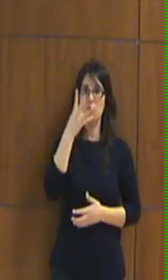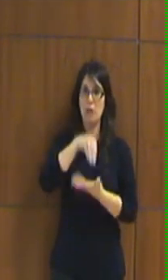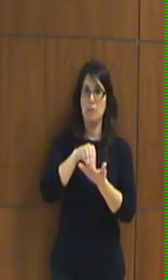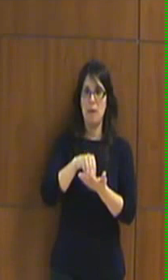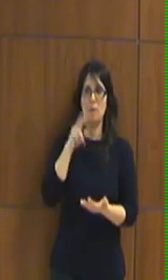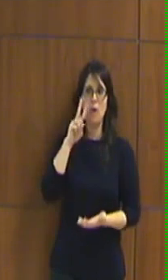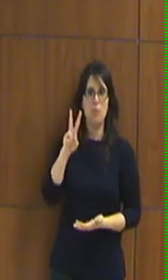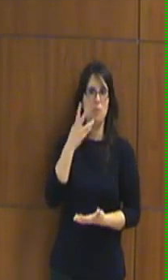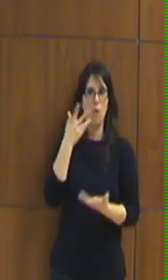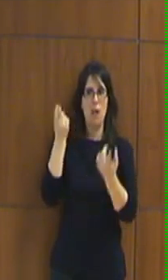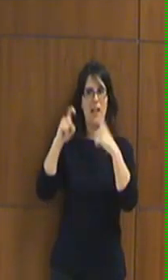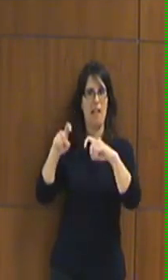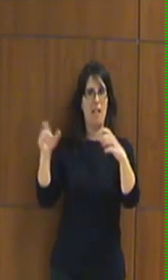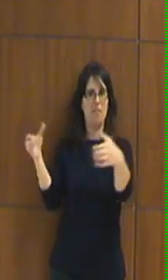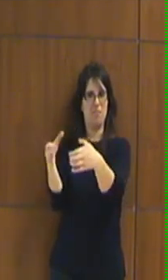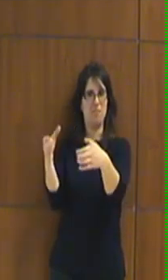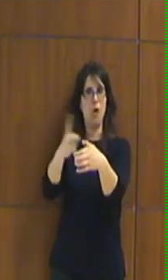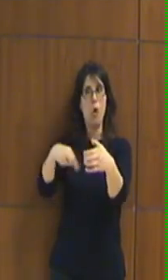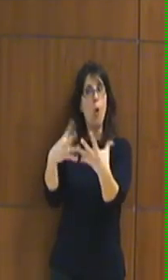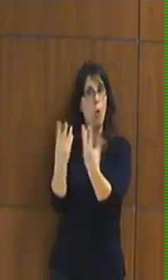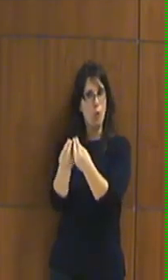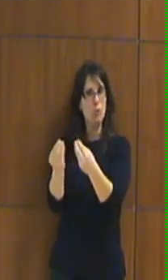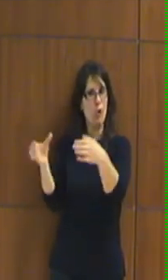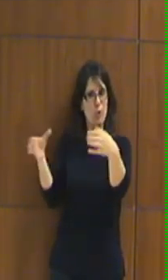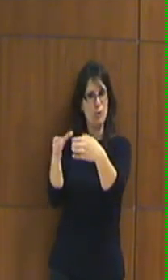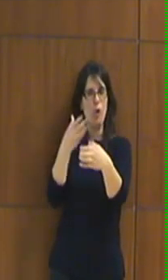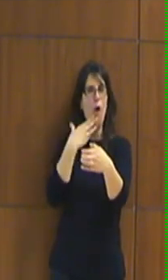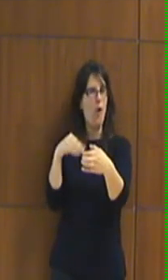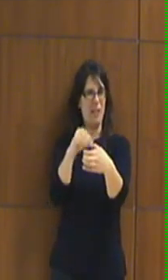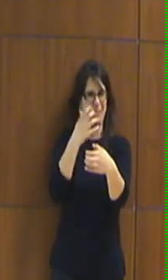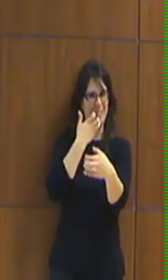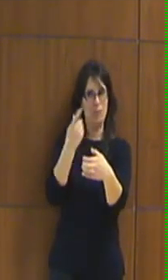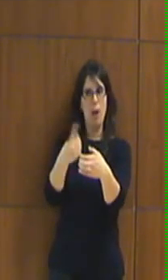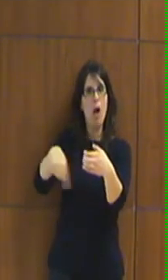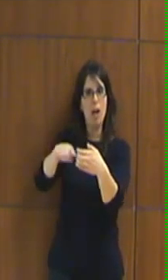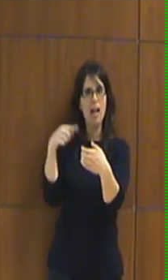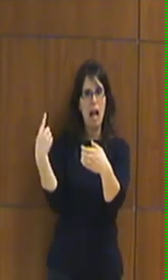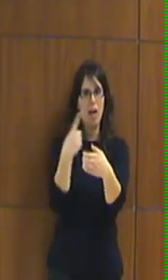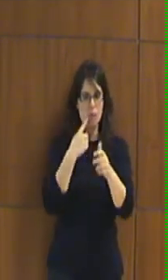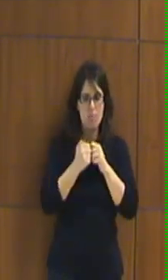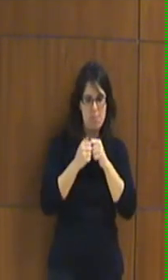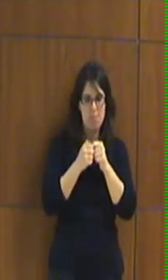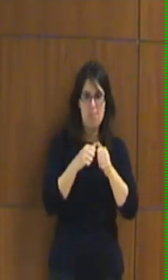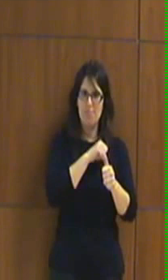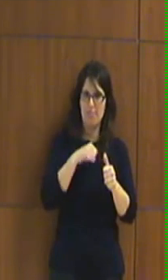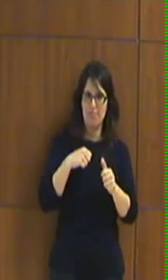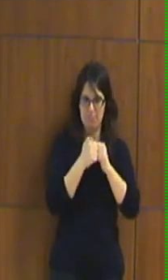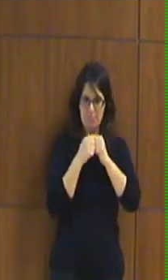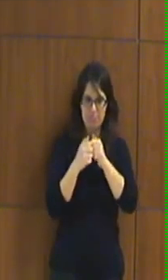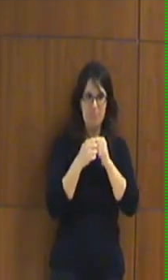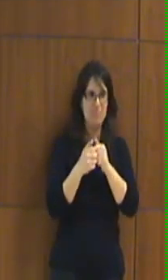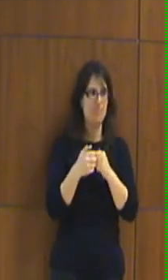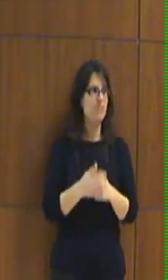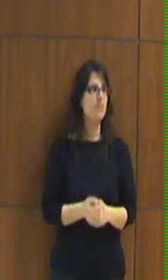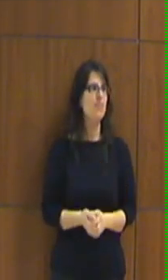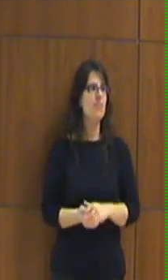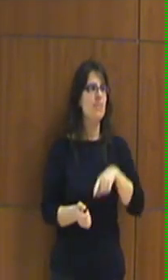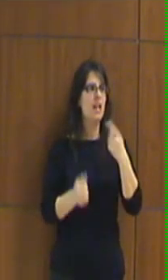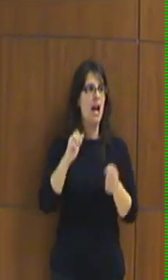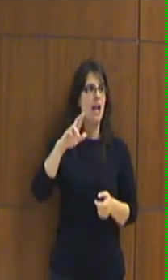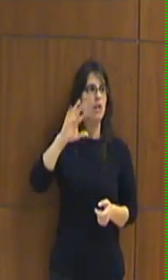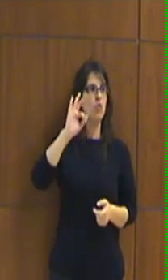han quedado para verse y estando juntos, en vez de hablar, están todos con su Twitter y sus redes y tal. Lo que dice Rafael, además, es verdad. También es verdad que te